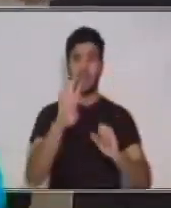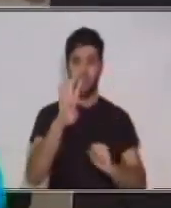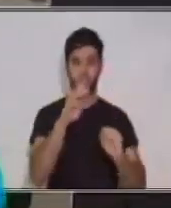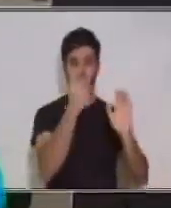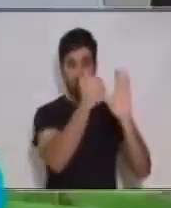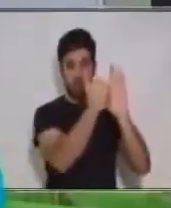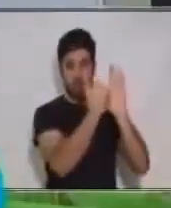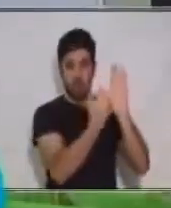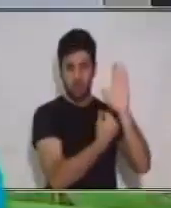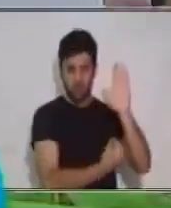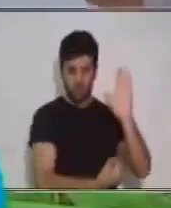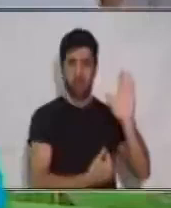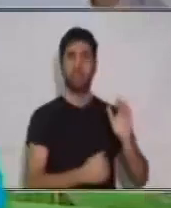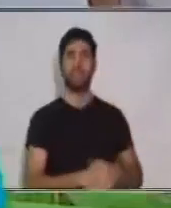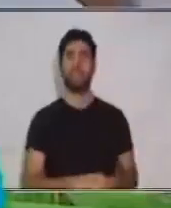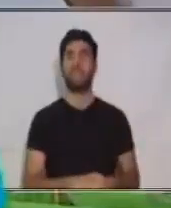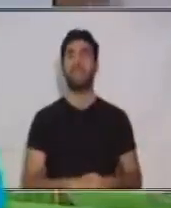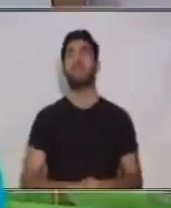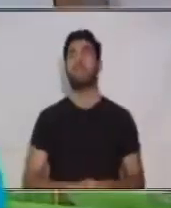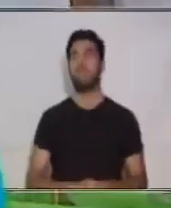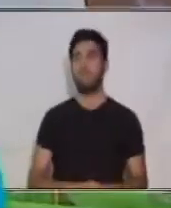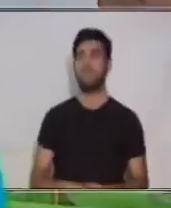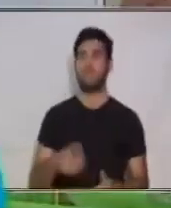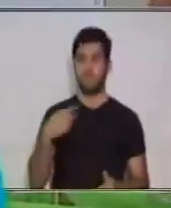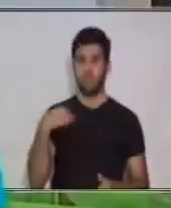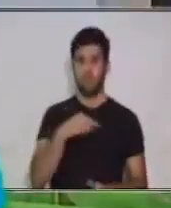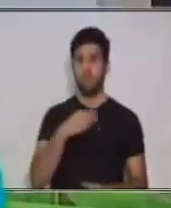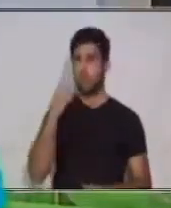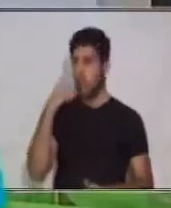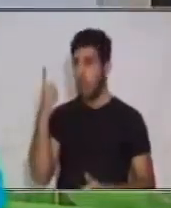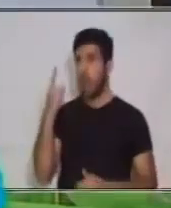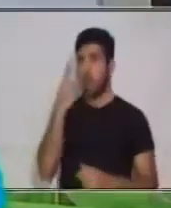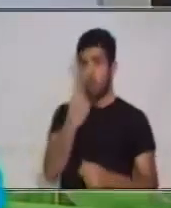¿verdad? Y entonces vamos a ir una por una.